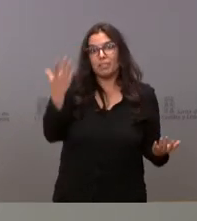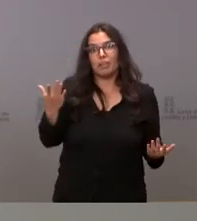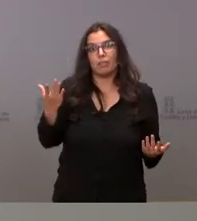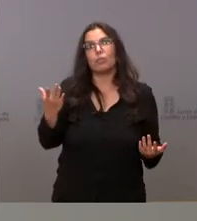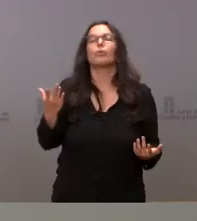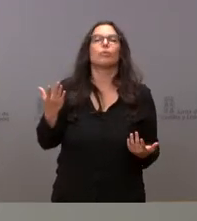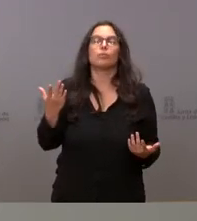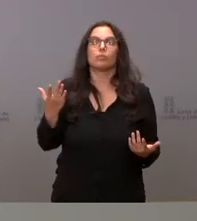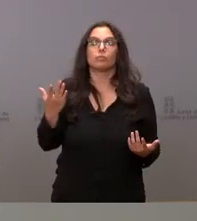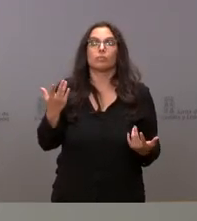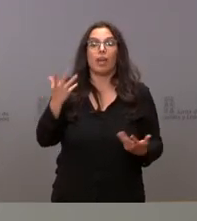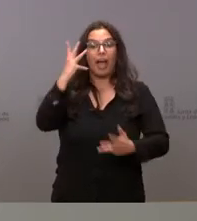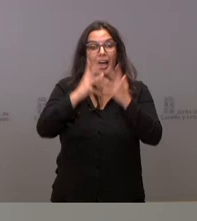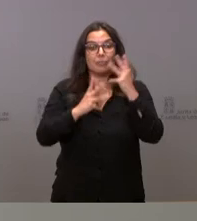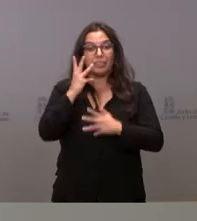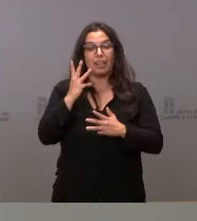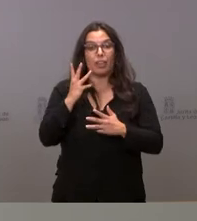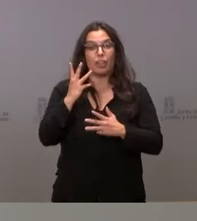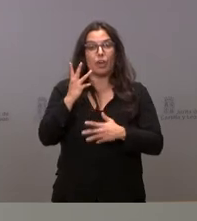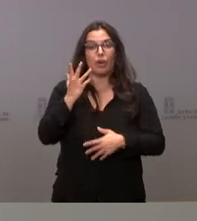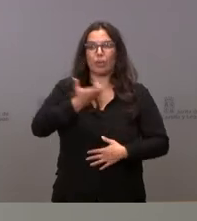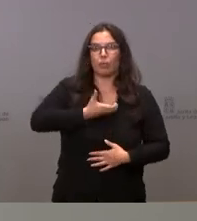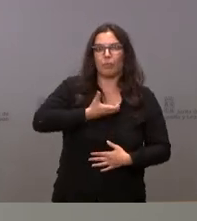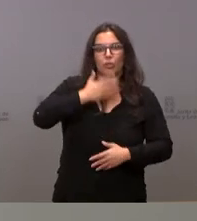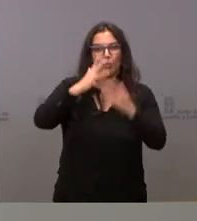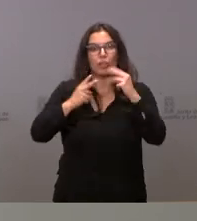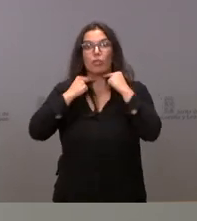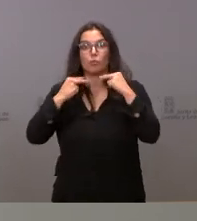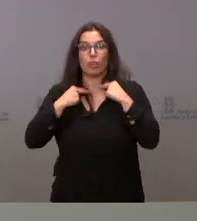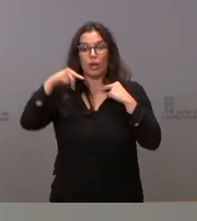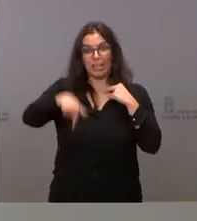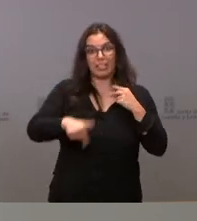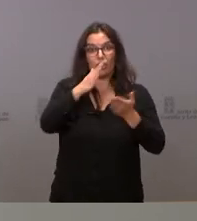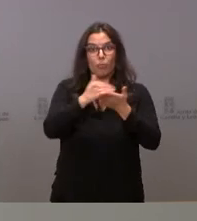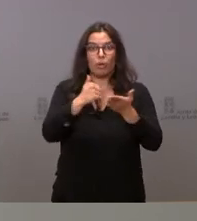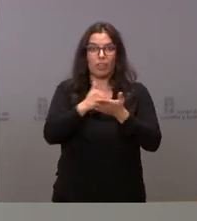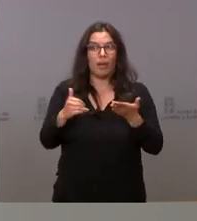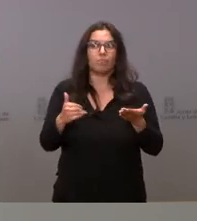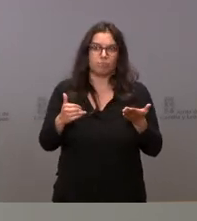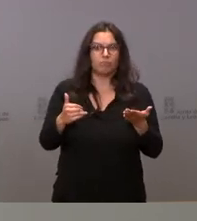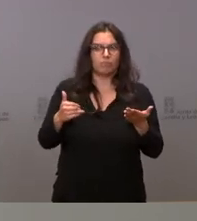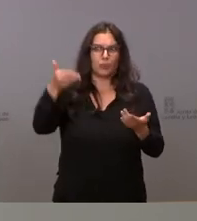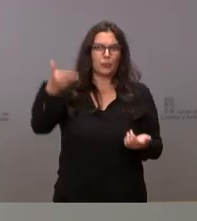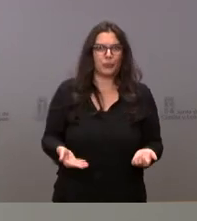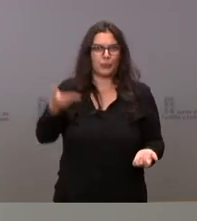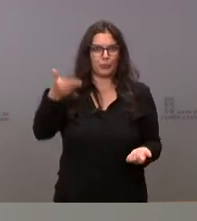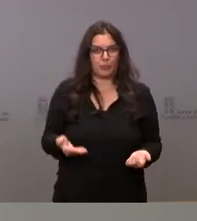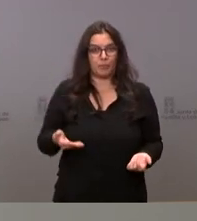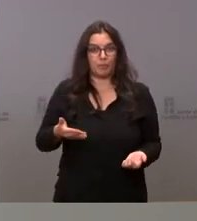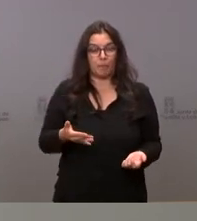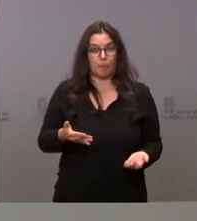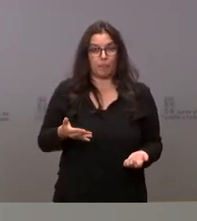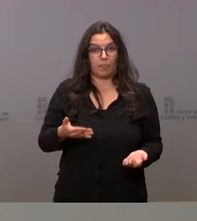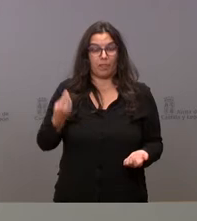el peso de la administración local en nuestra comunidad autónoma Tengamos en cuenta que más de la cuarta parte